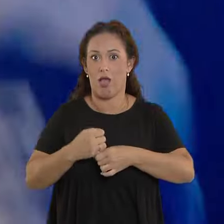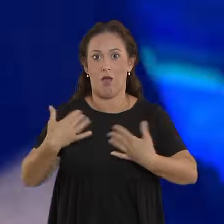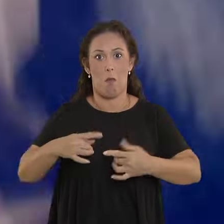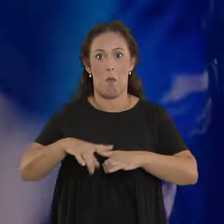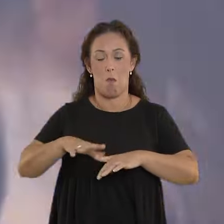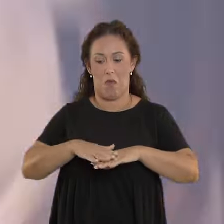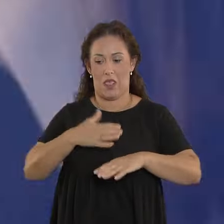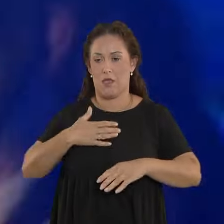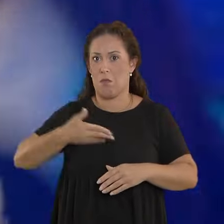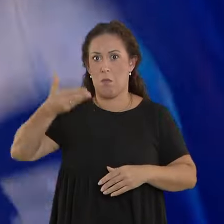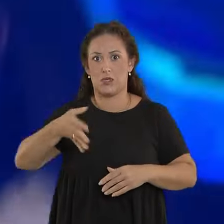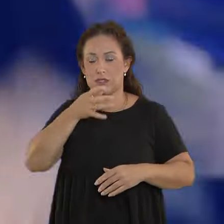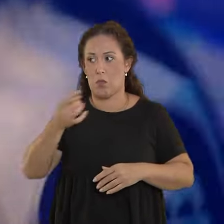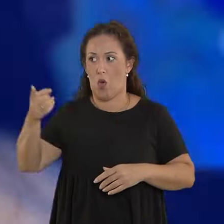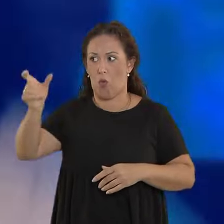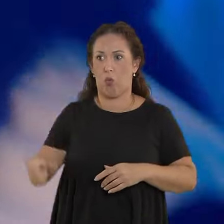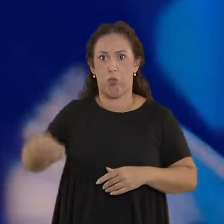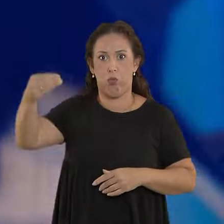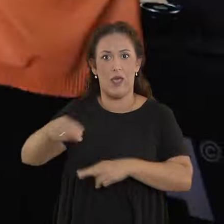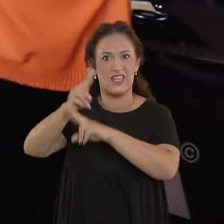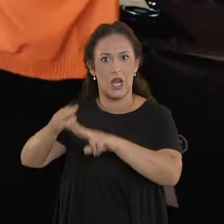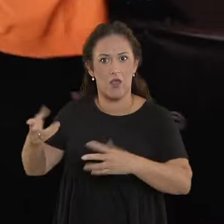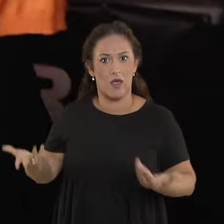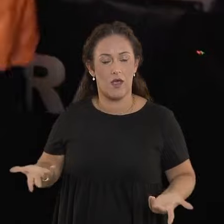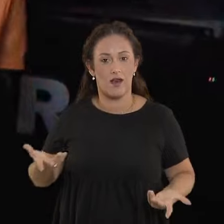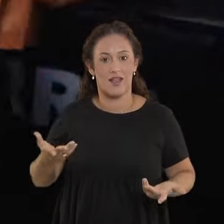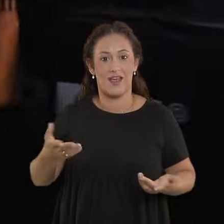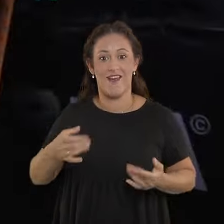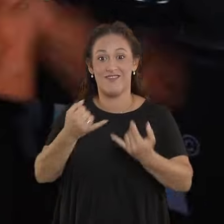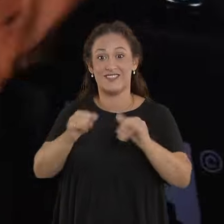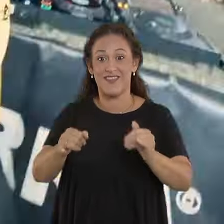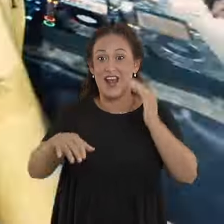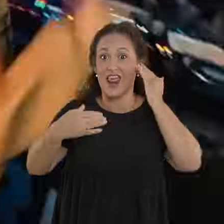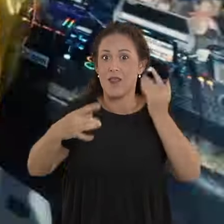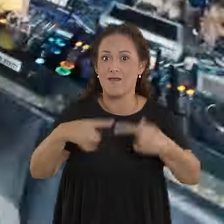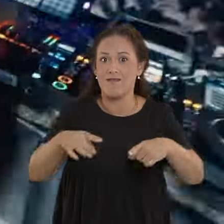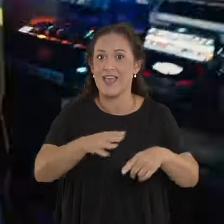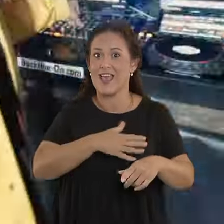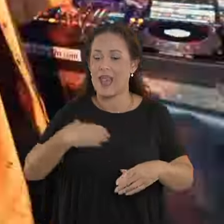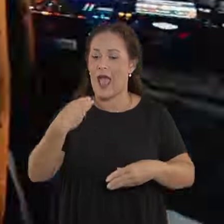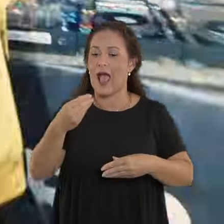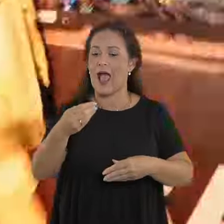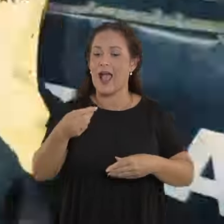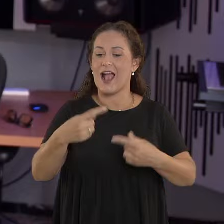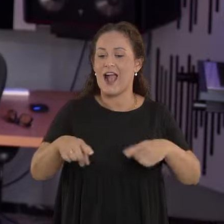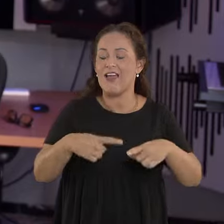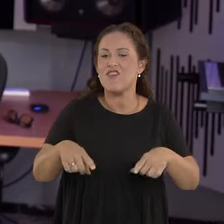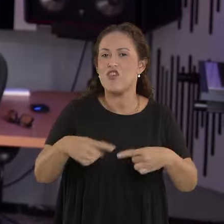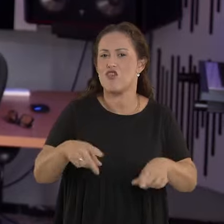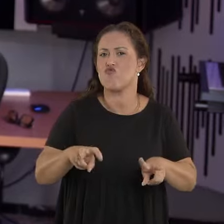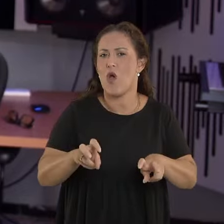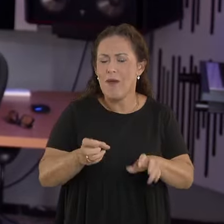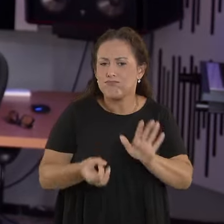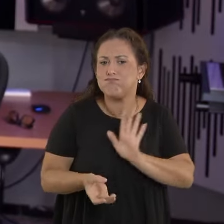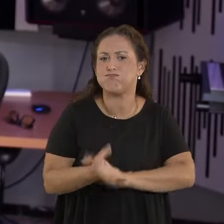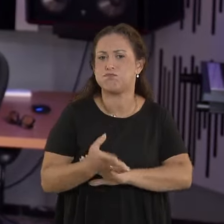ese calibre, ¿sabes? Para mí es súper importante. Ya que el festival es música electrónica, quería poner en primicia algunas canciones que tengo hechas y quiero probar esas canciones